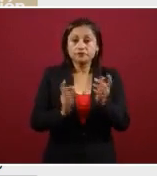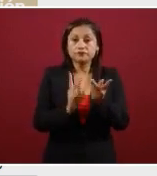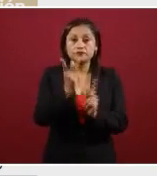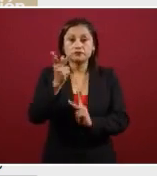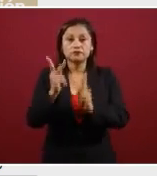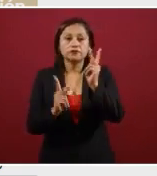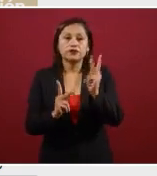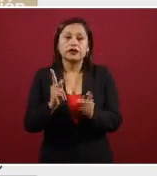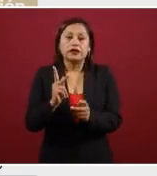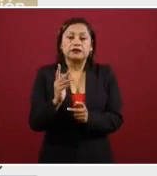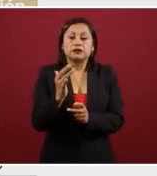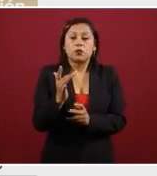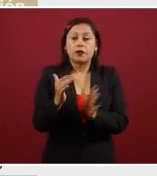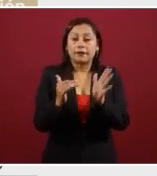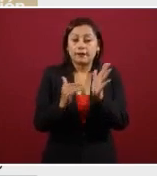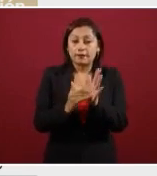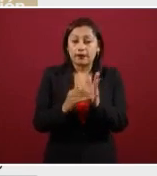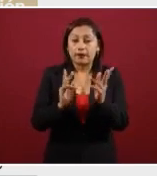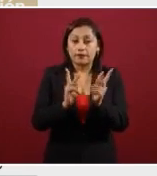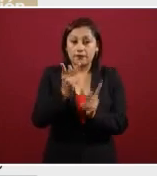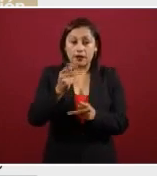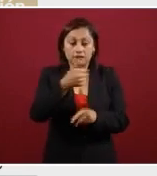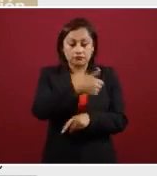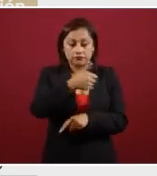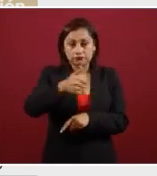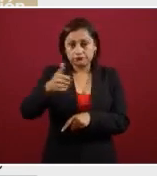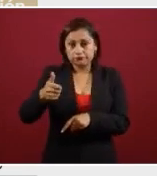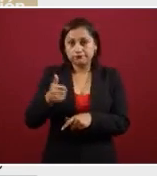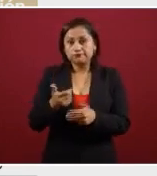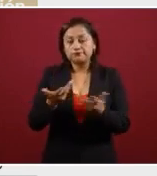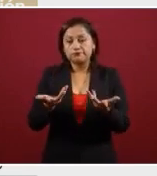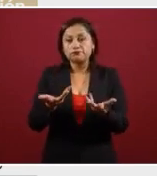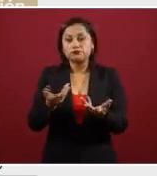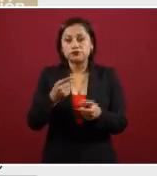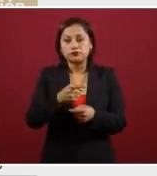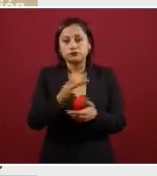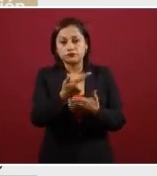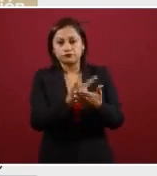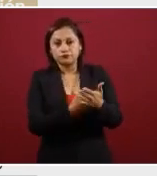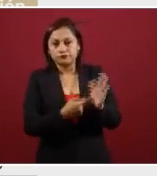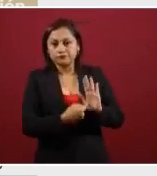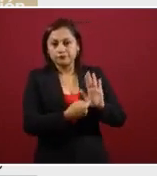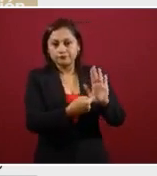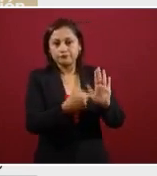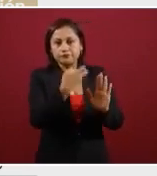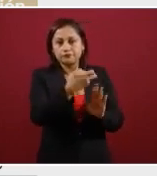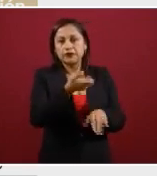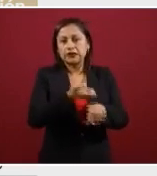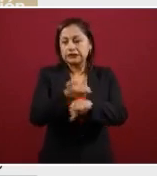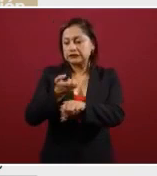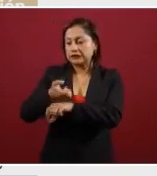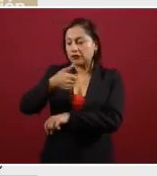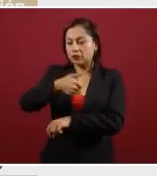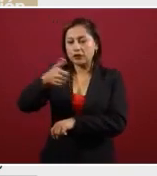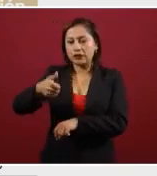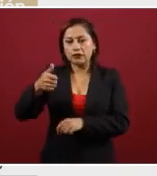plantas. Y aquí están los avances por estado. Que